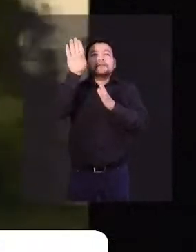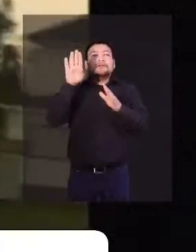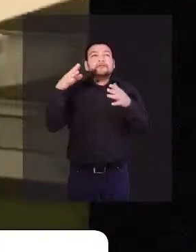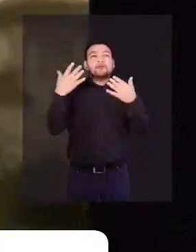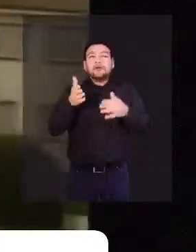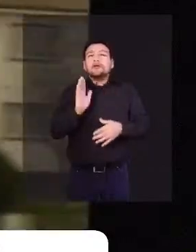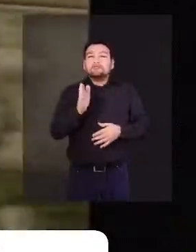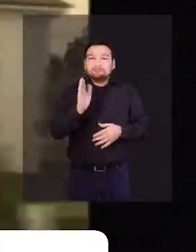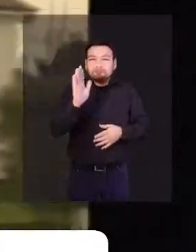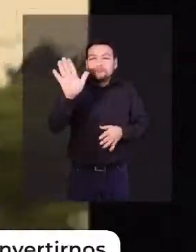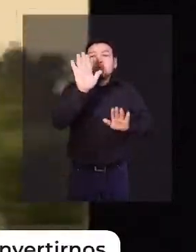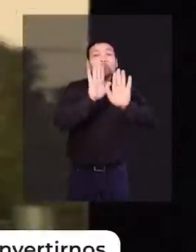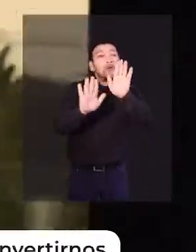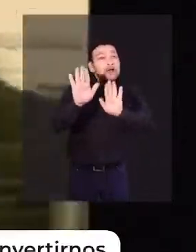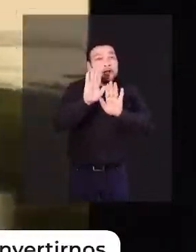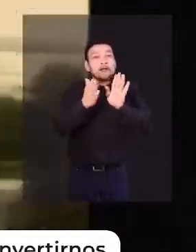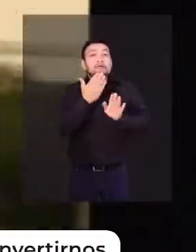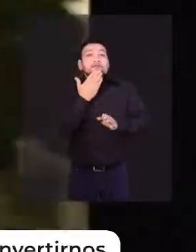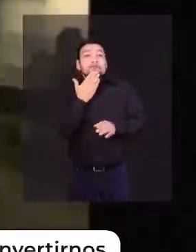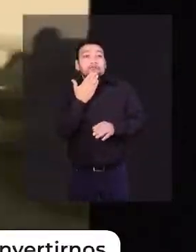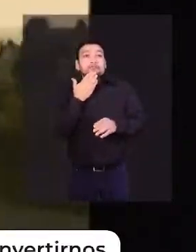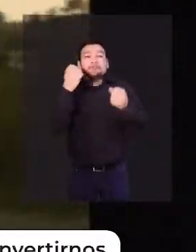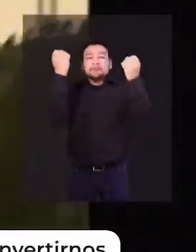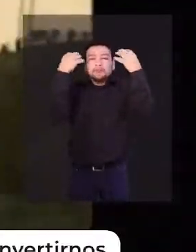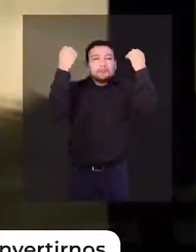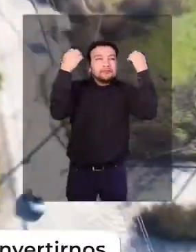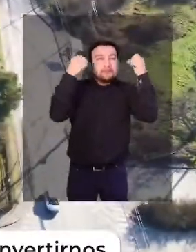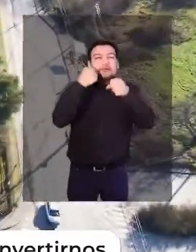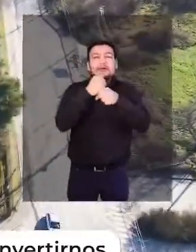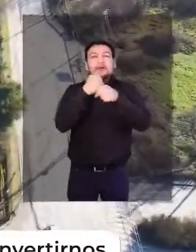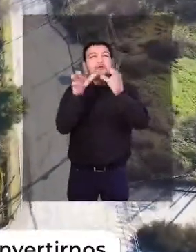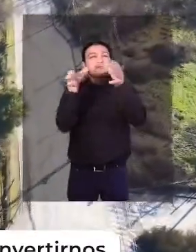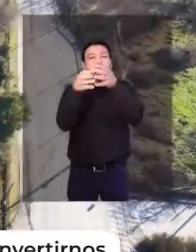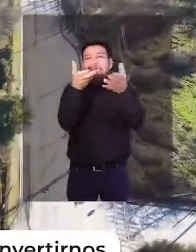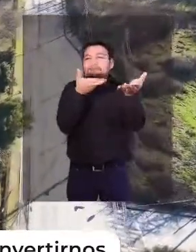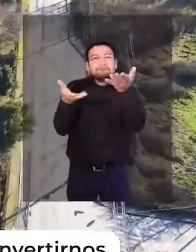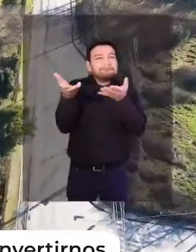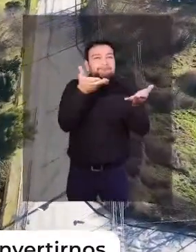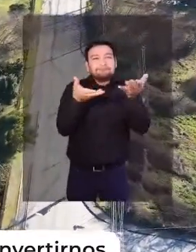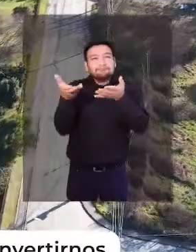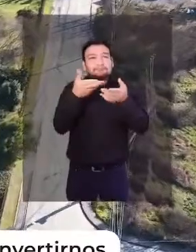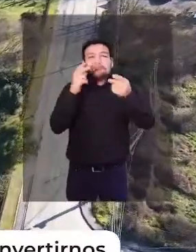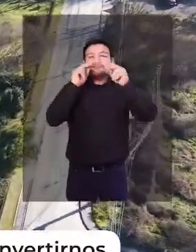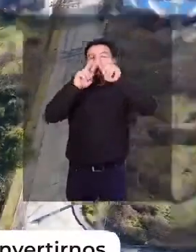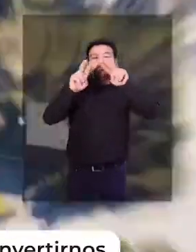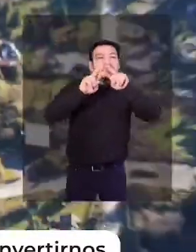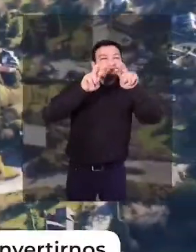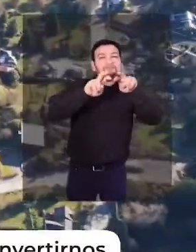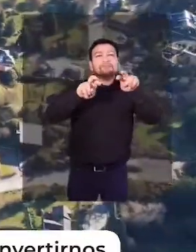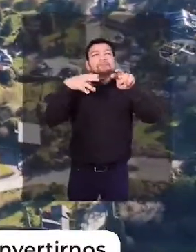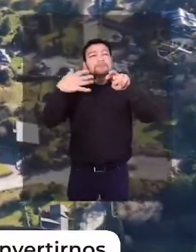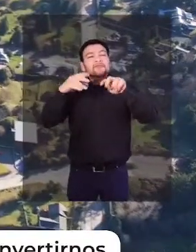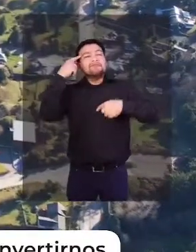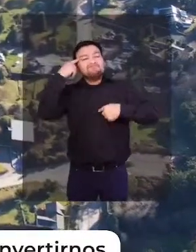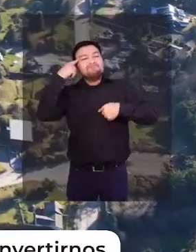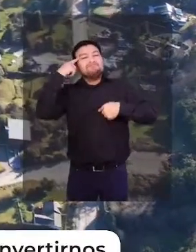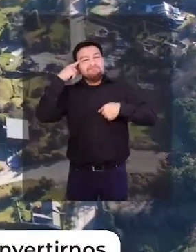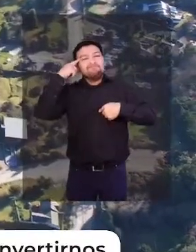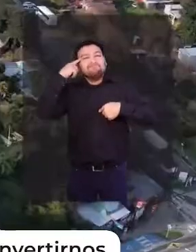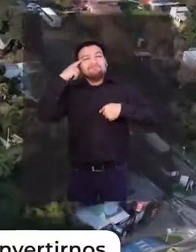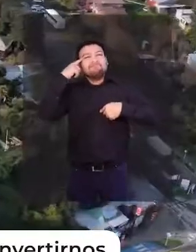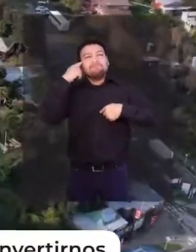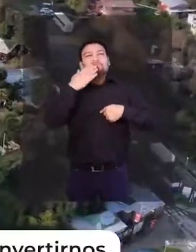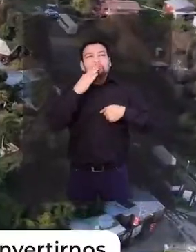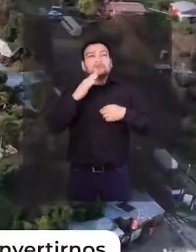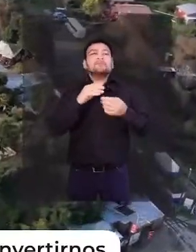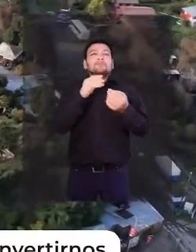puertas en Puerto Montt. Desde entonces, hemos crecido y evolucionado para convertirnos en la mejor opción de